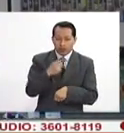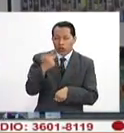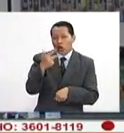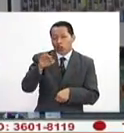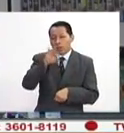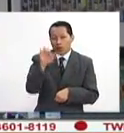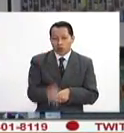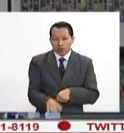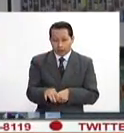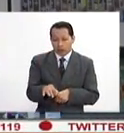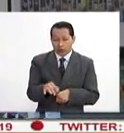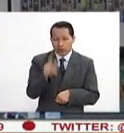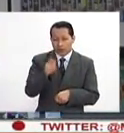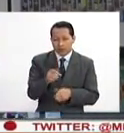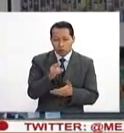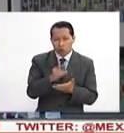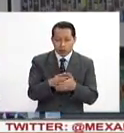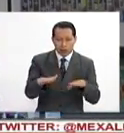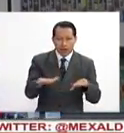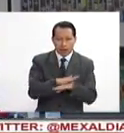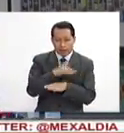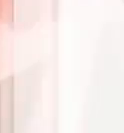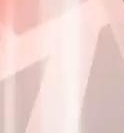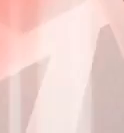los ciudadanos solo se cambió de credo.